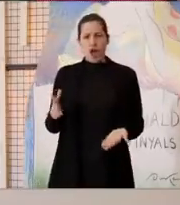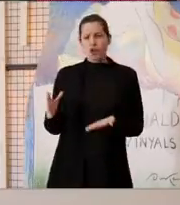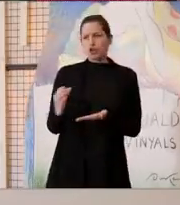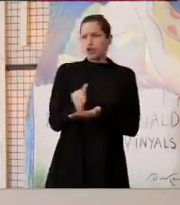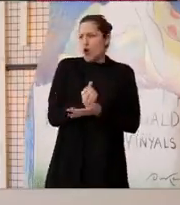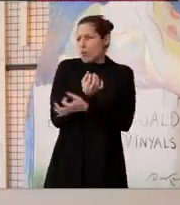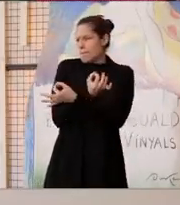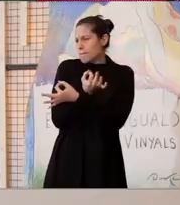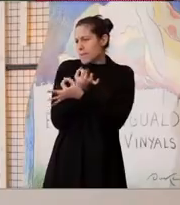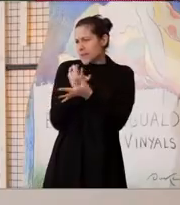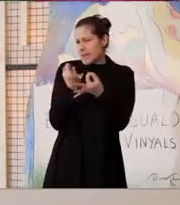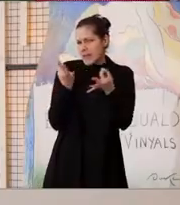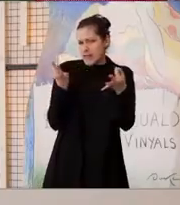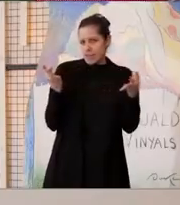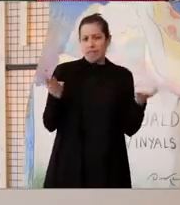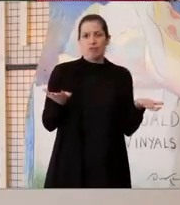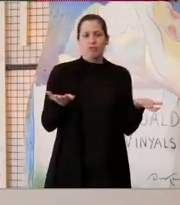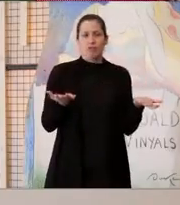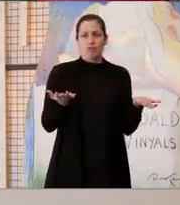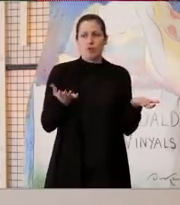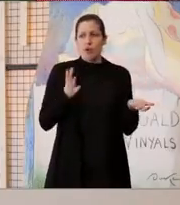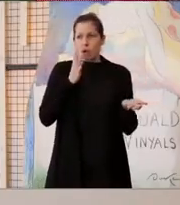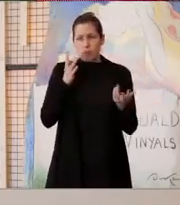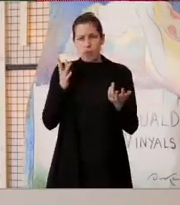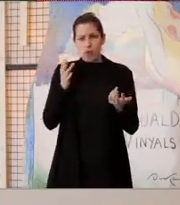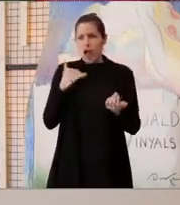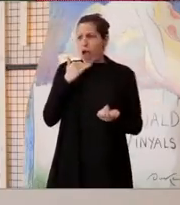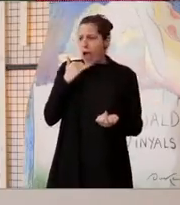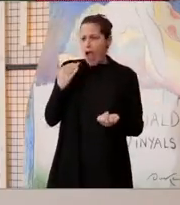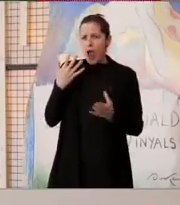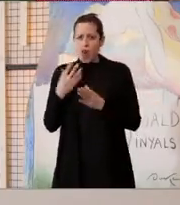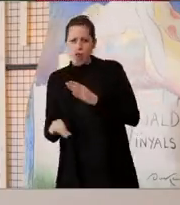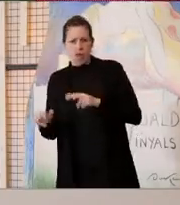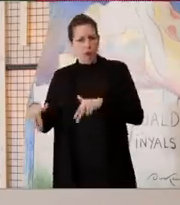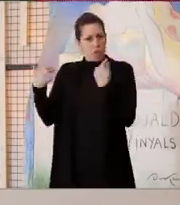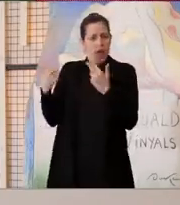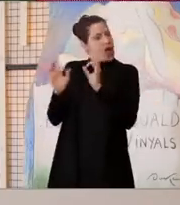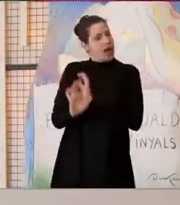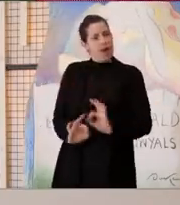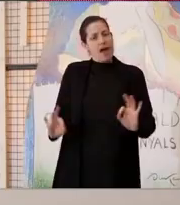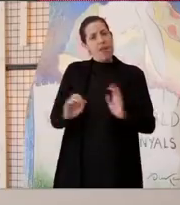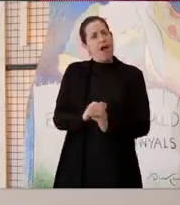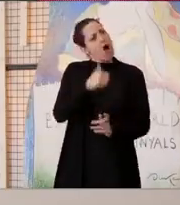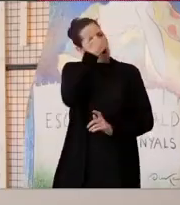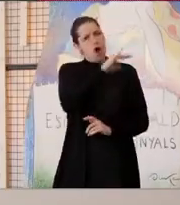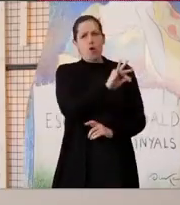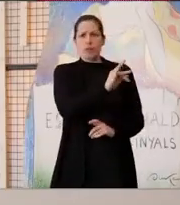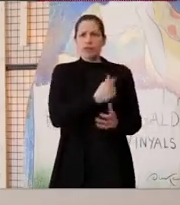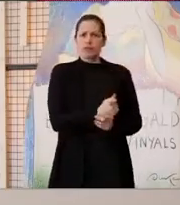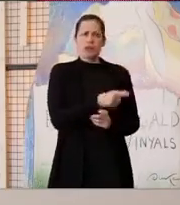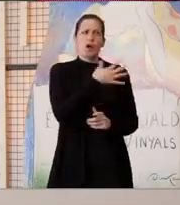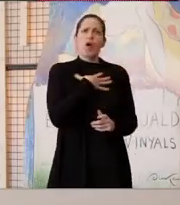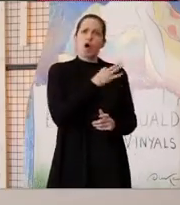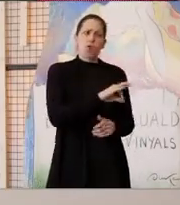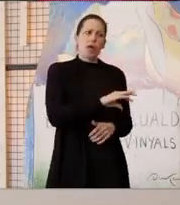que salir bien que no se nos permite que nos salga nada mal a nosotras a ellos se les permite que acierten y se